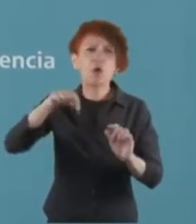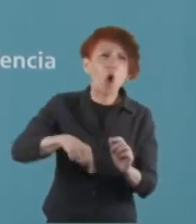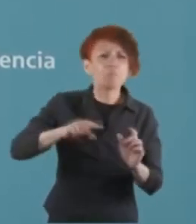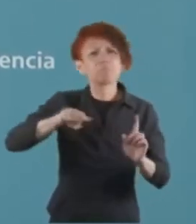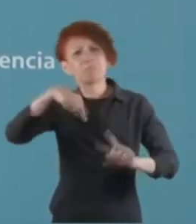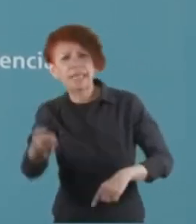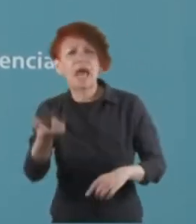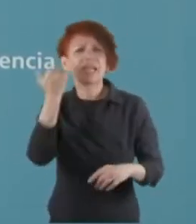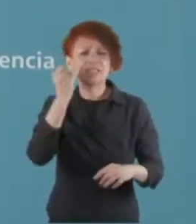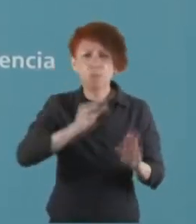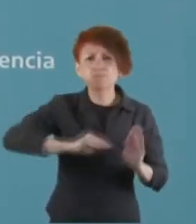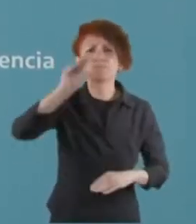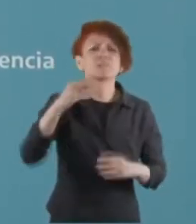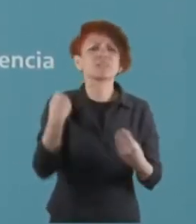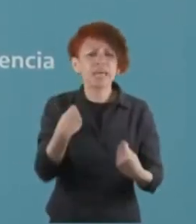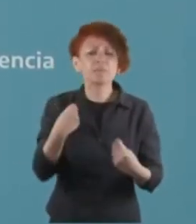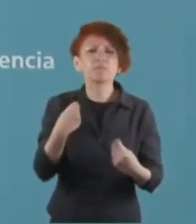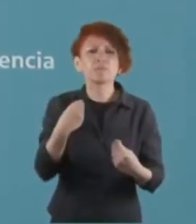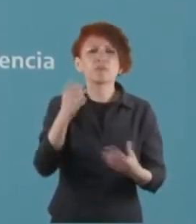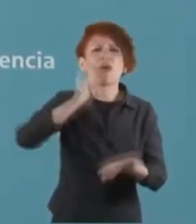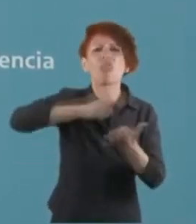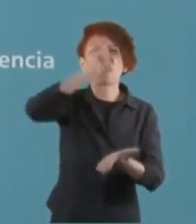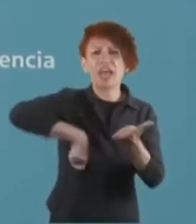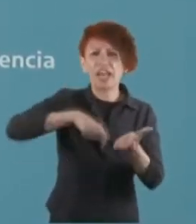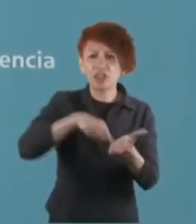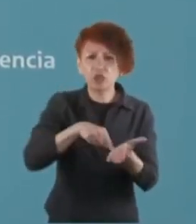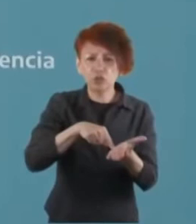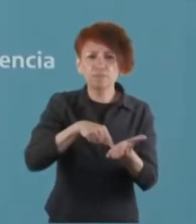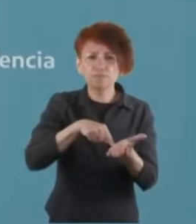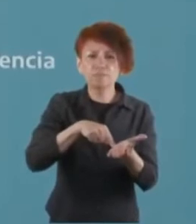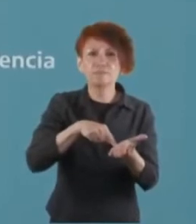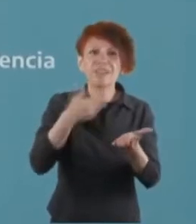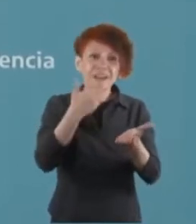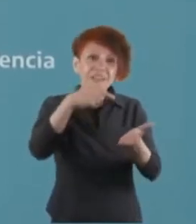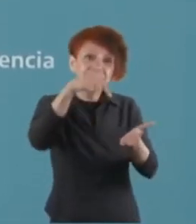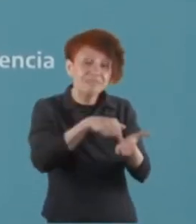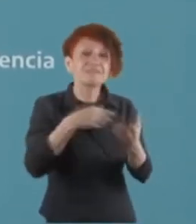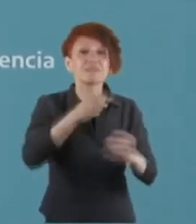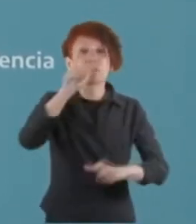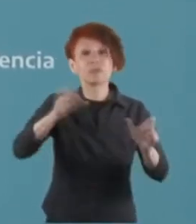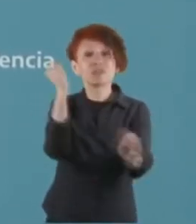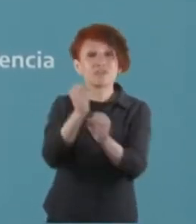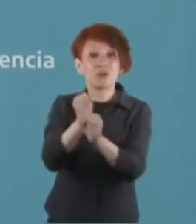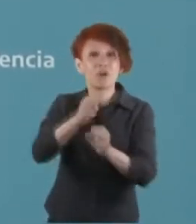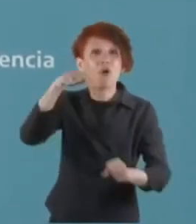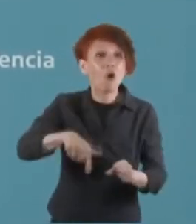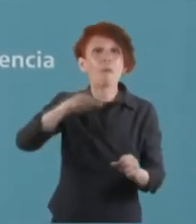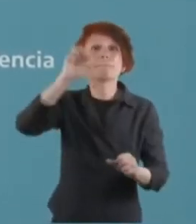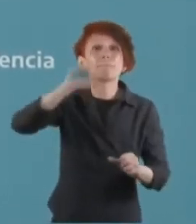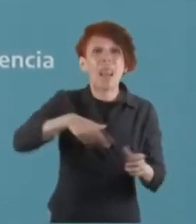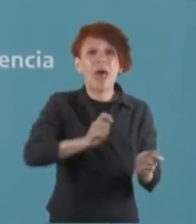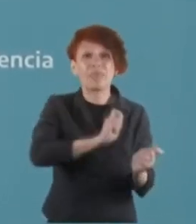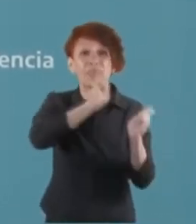estar publicado el decreto que va a permitir que trabajadores que hoy se encuentran recibiendo planes sociales